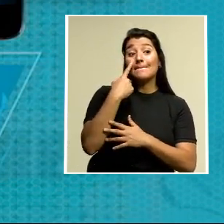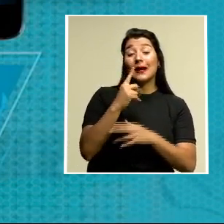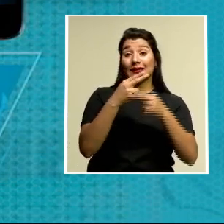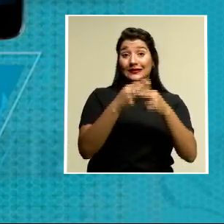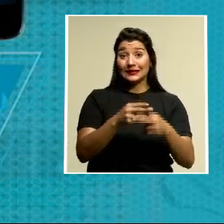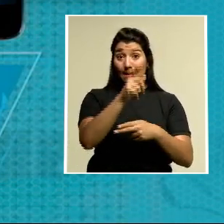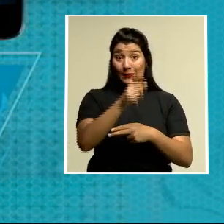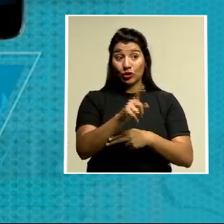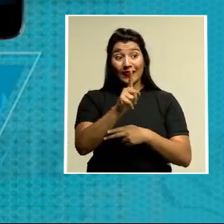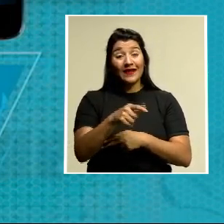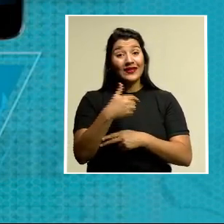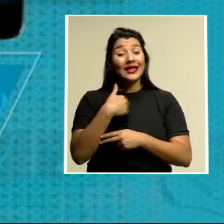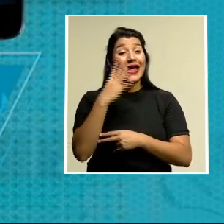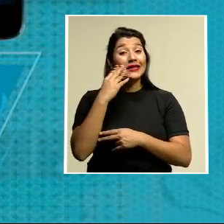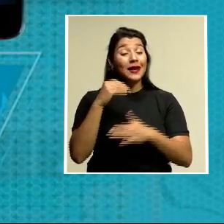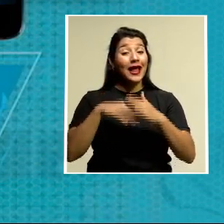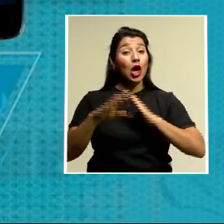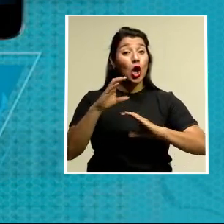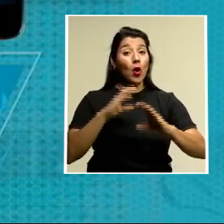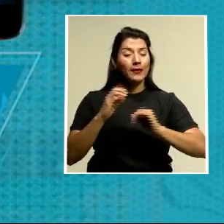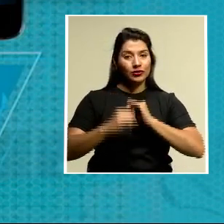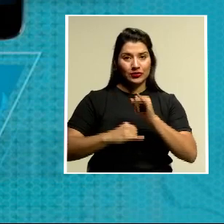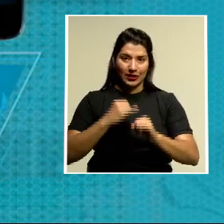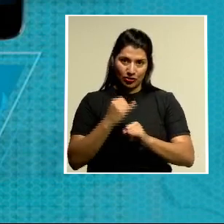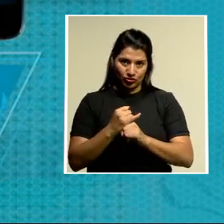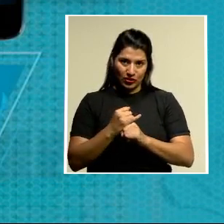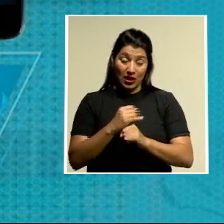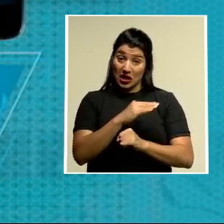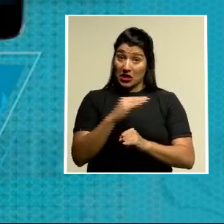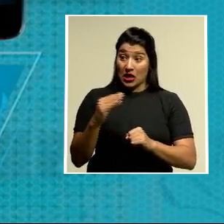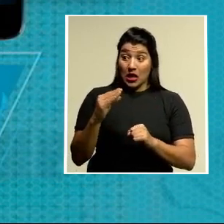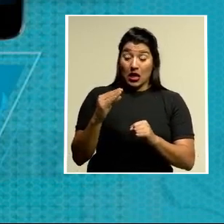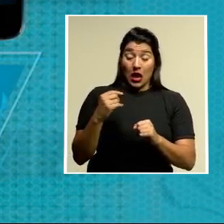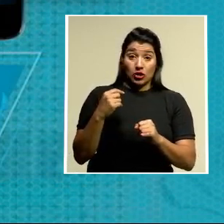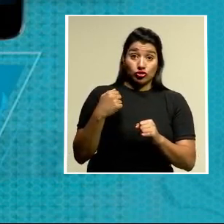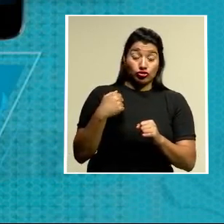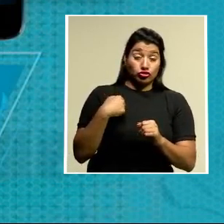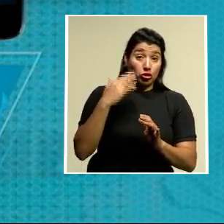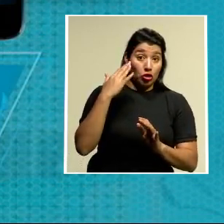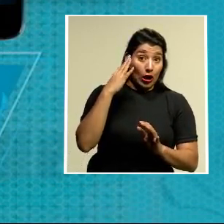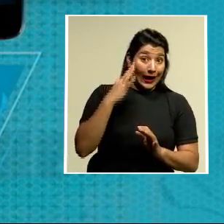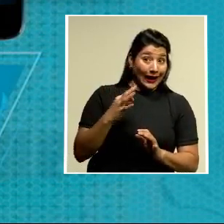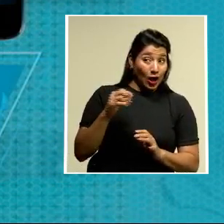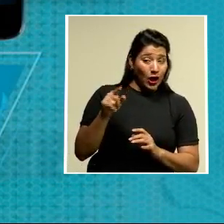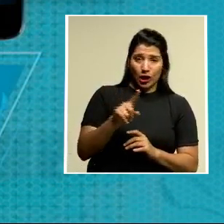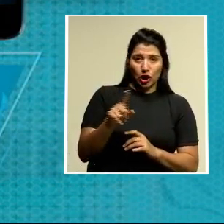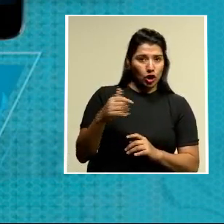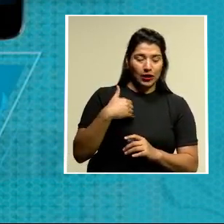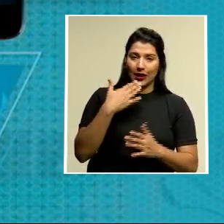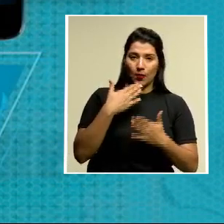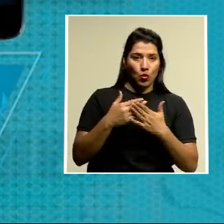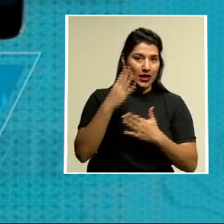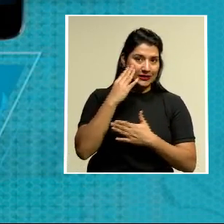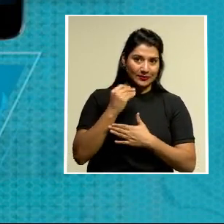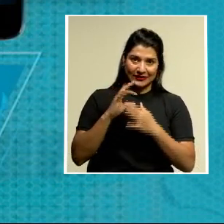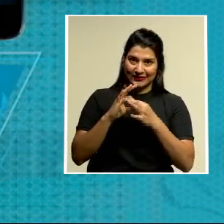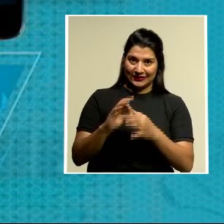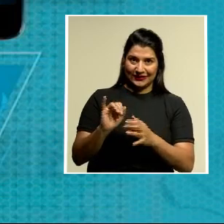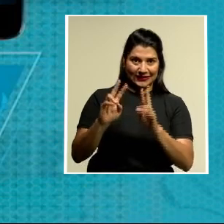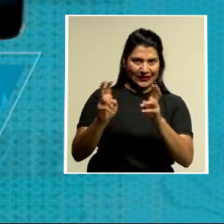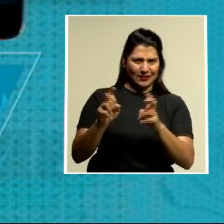Exterior. Tanto los especialistas en materia constitucional Rubén Hernández Valle como Fabián Bolio consideran que el nombramiento del gobierno